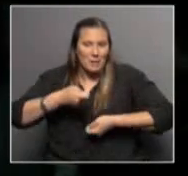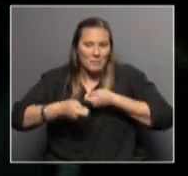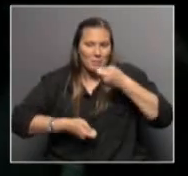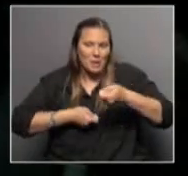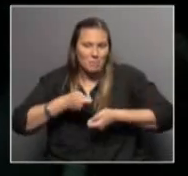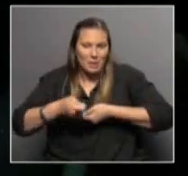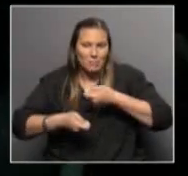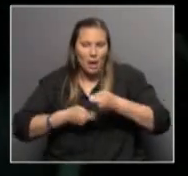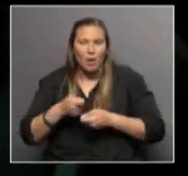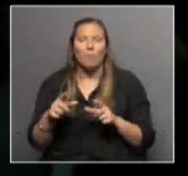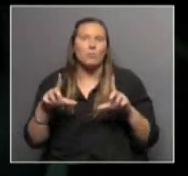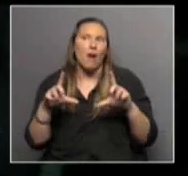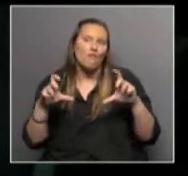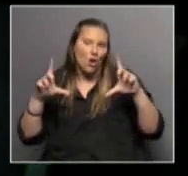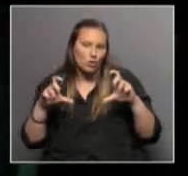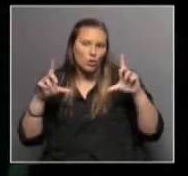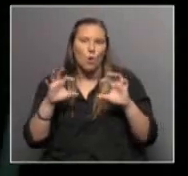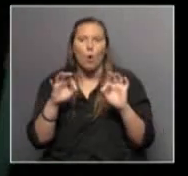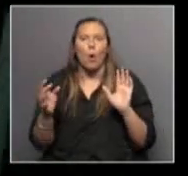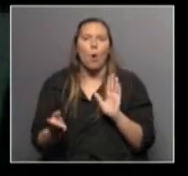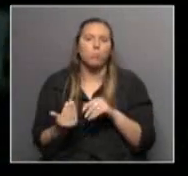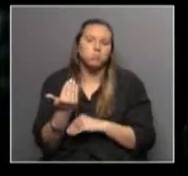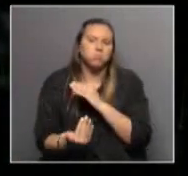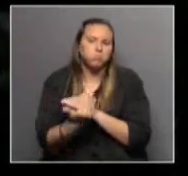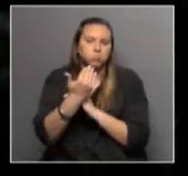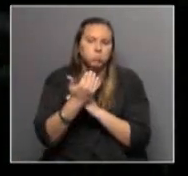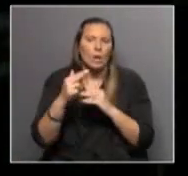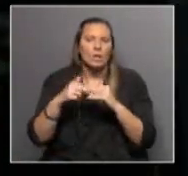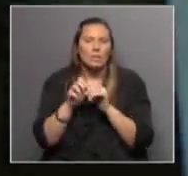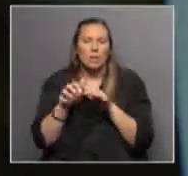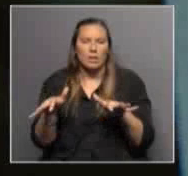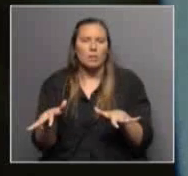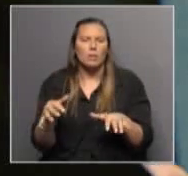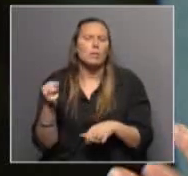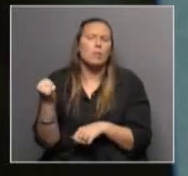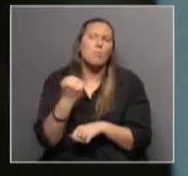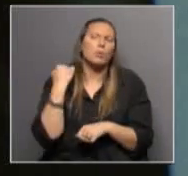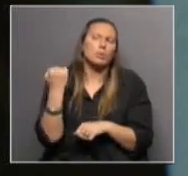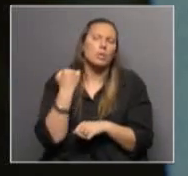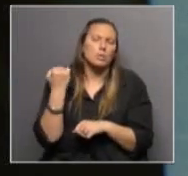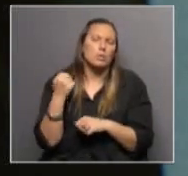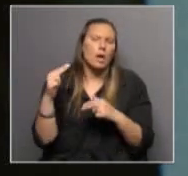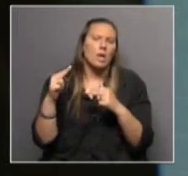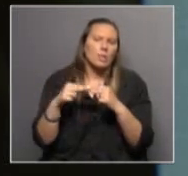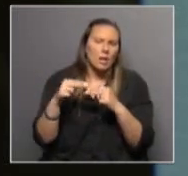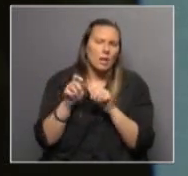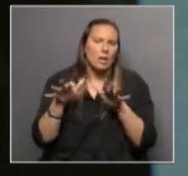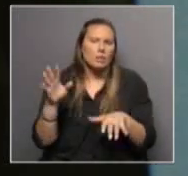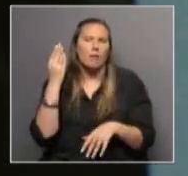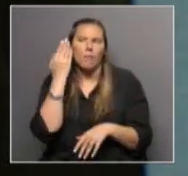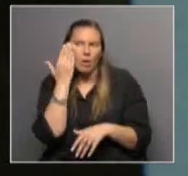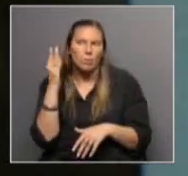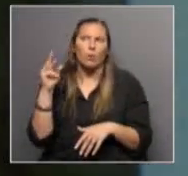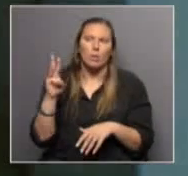en una foto que saca o como algo que ponen redes sociales y qué peso tienen las redes no en nuestra